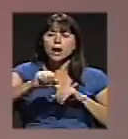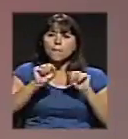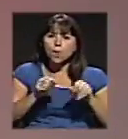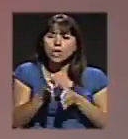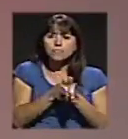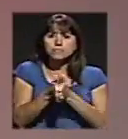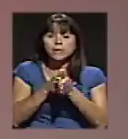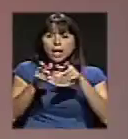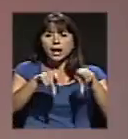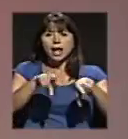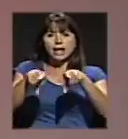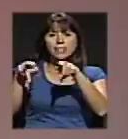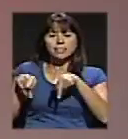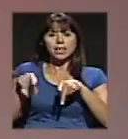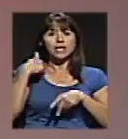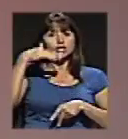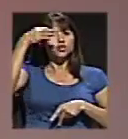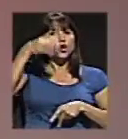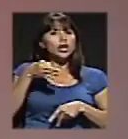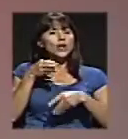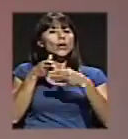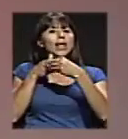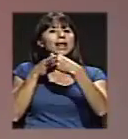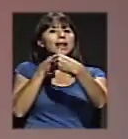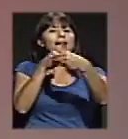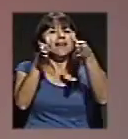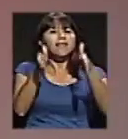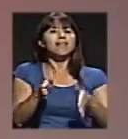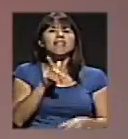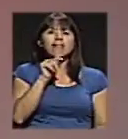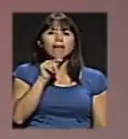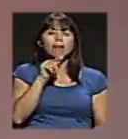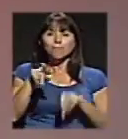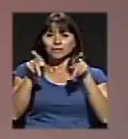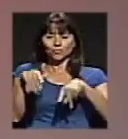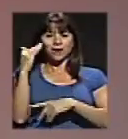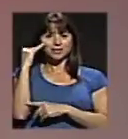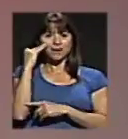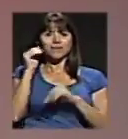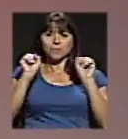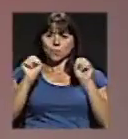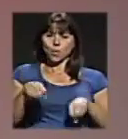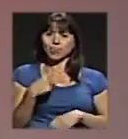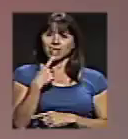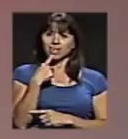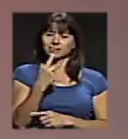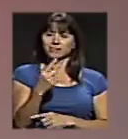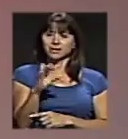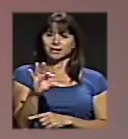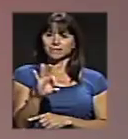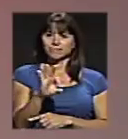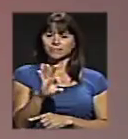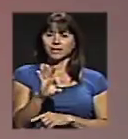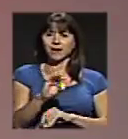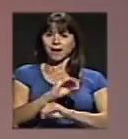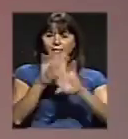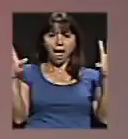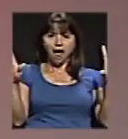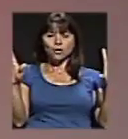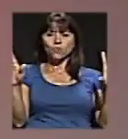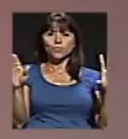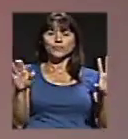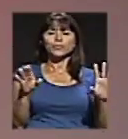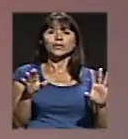creo que el líder es aquel que sabe y tiene la capacidad para decir de forma clara, para decir